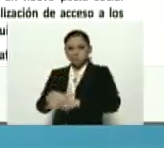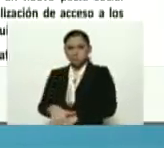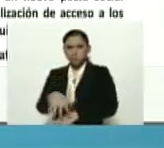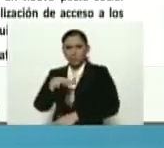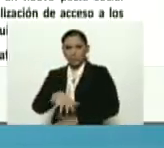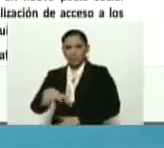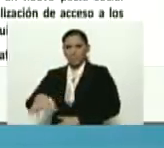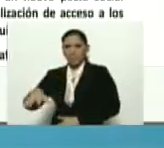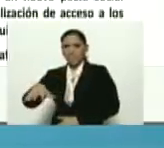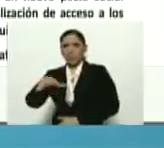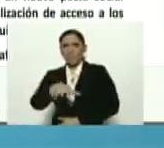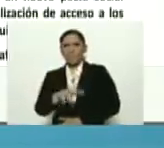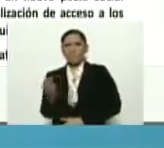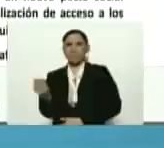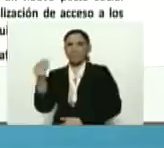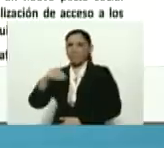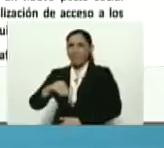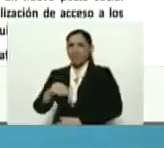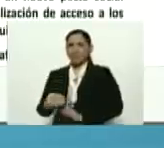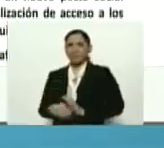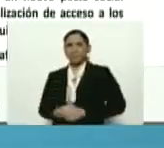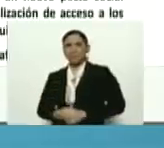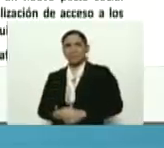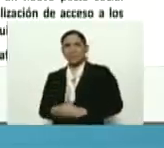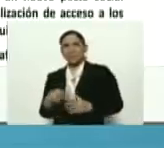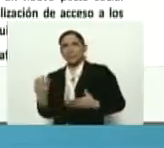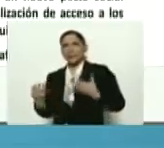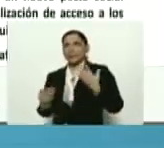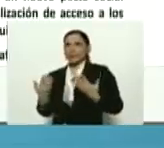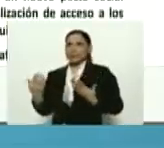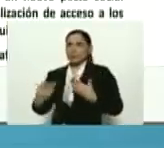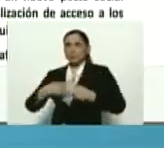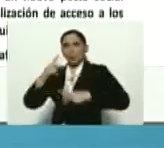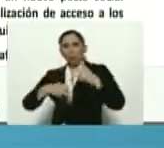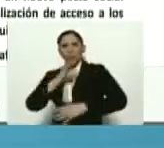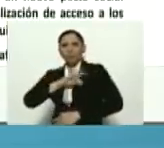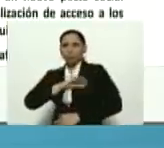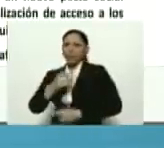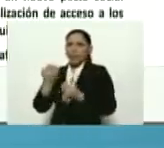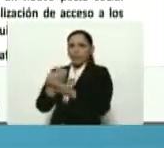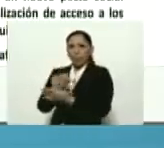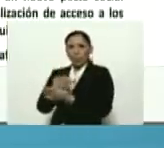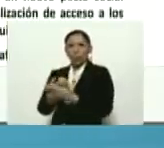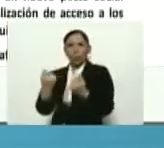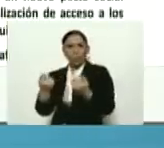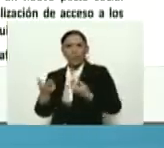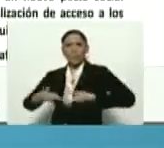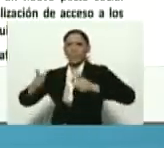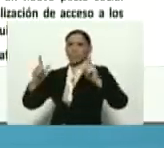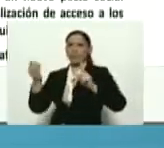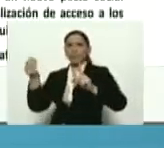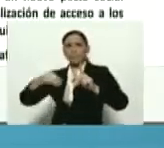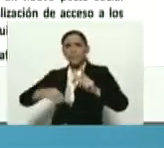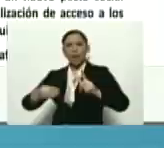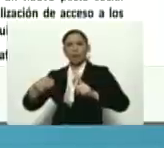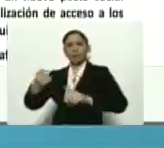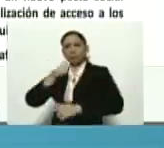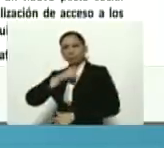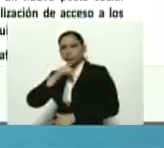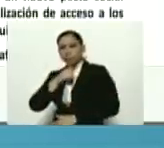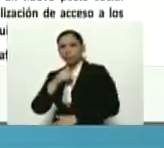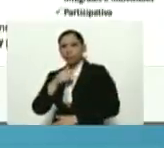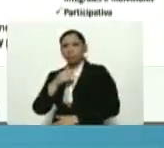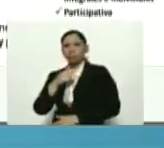regional más, yo diría, productiva, social, económica, que nos permita ser más resilientes a los